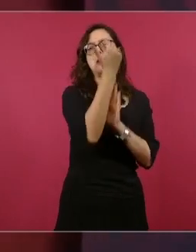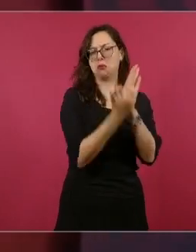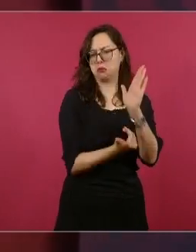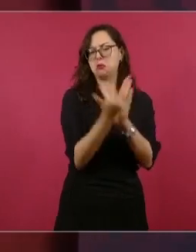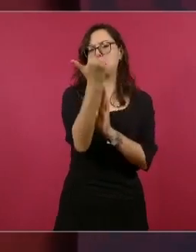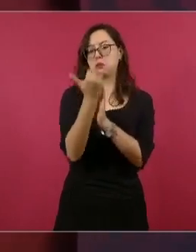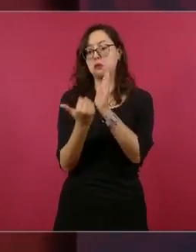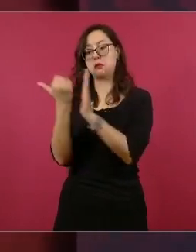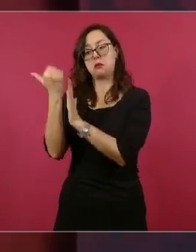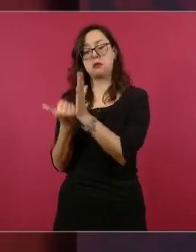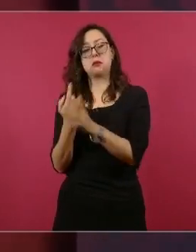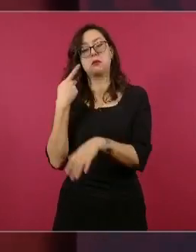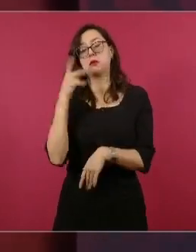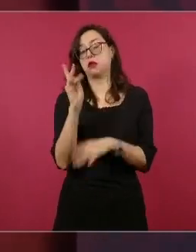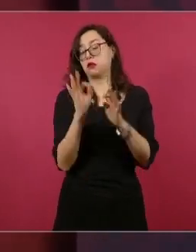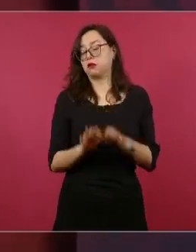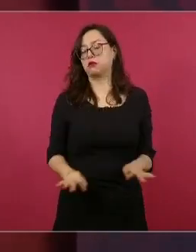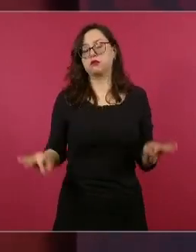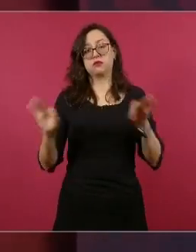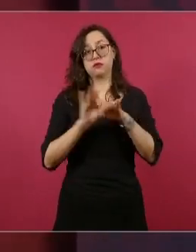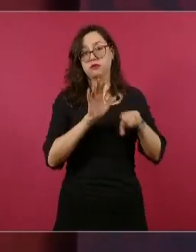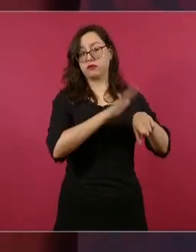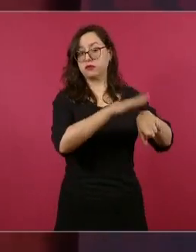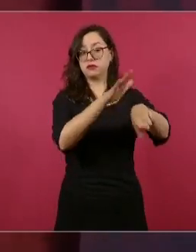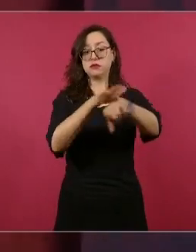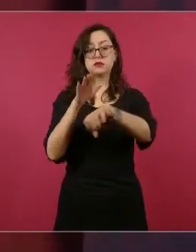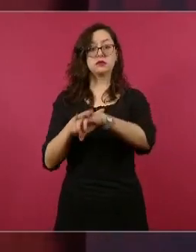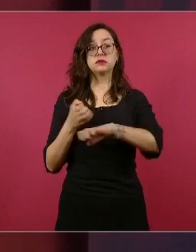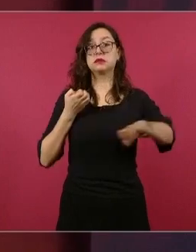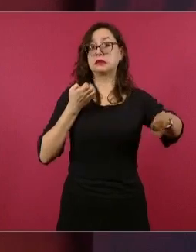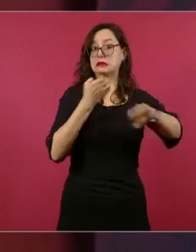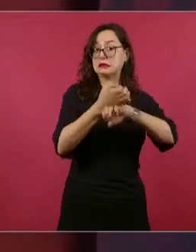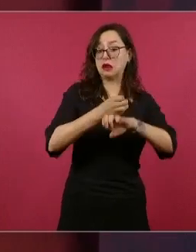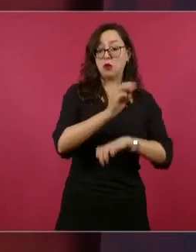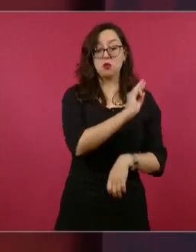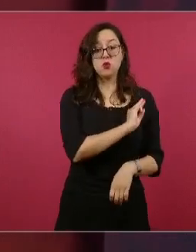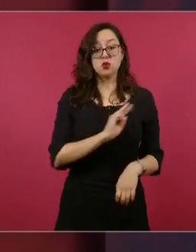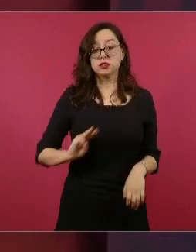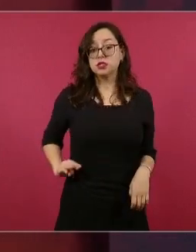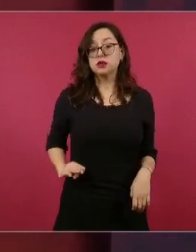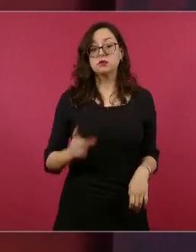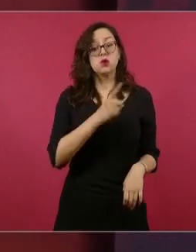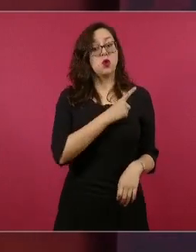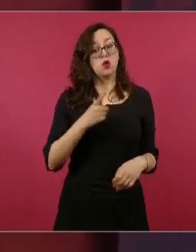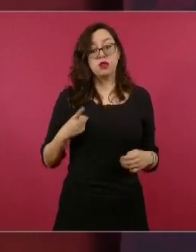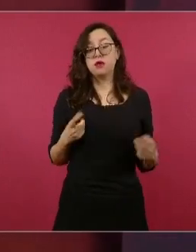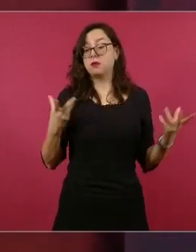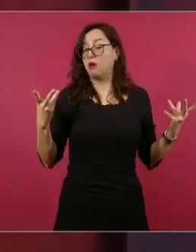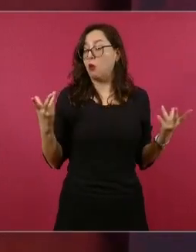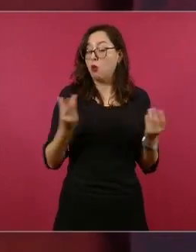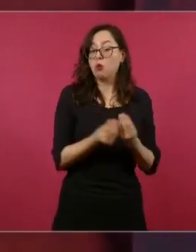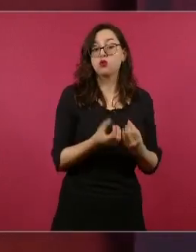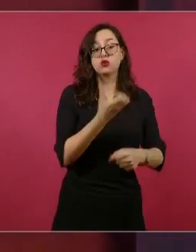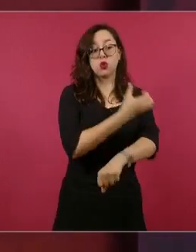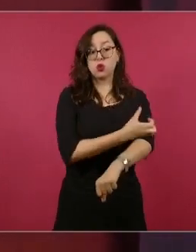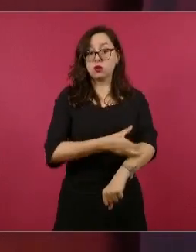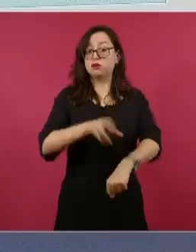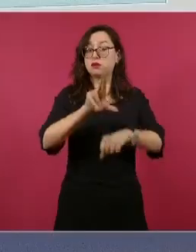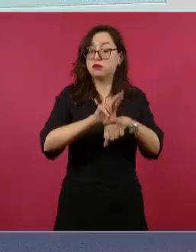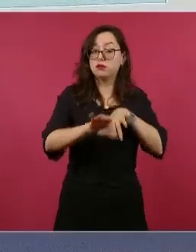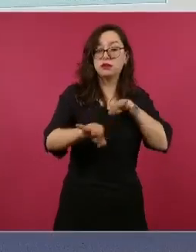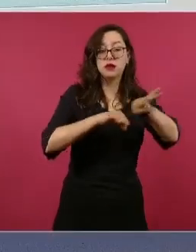estatales y municipales competentes para seguir teniendo la reducción